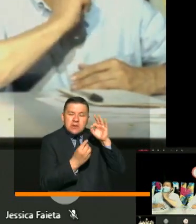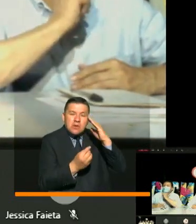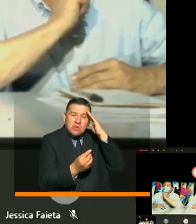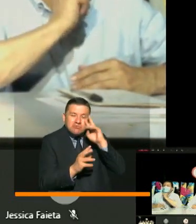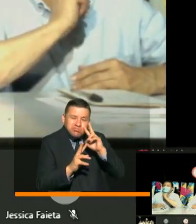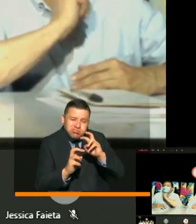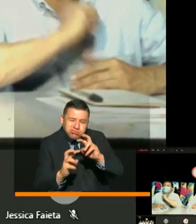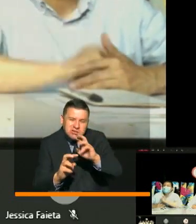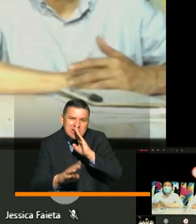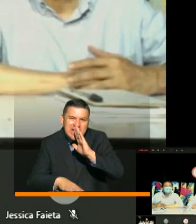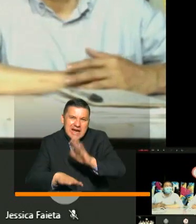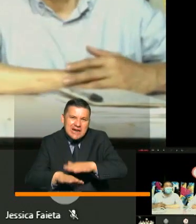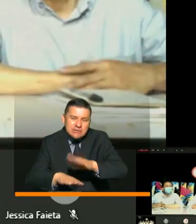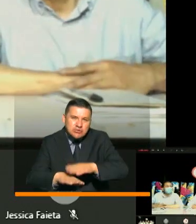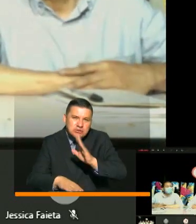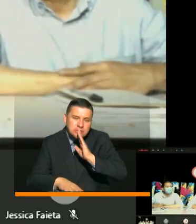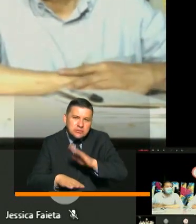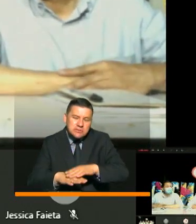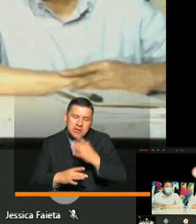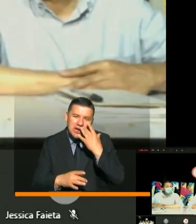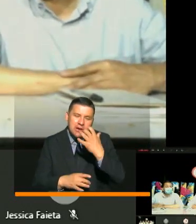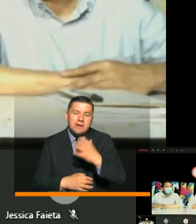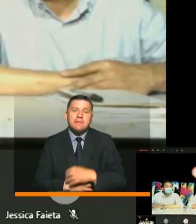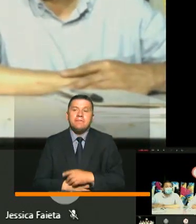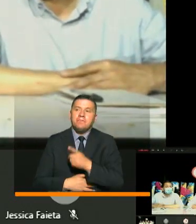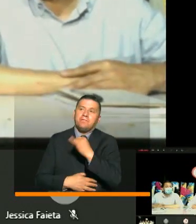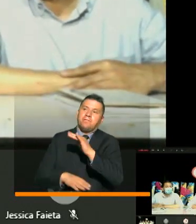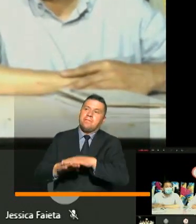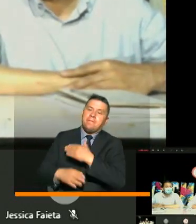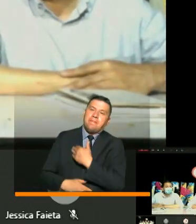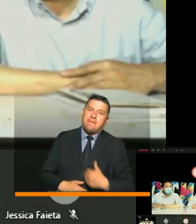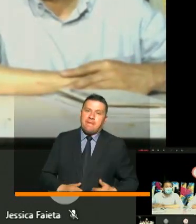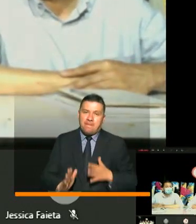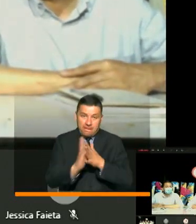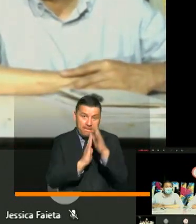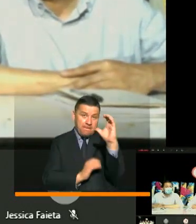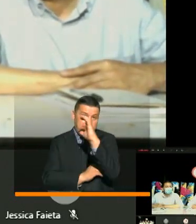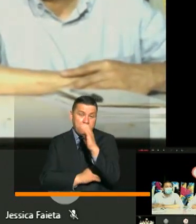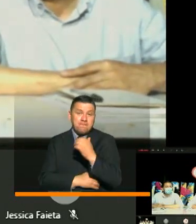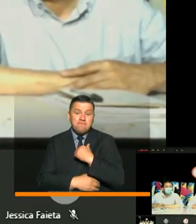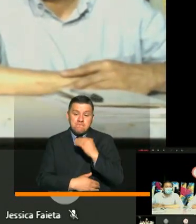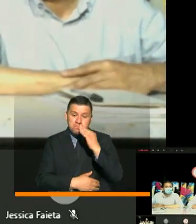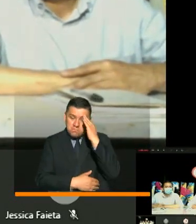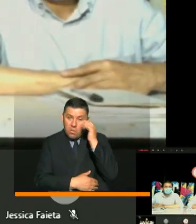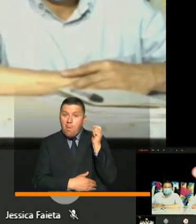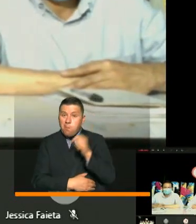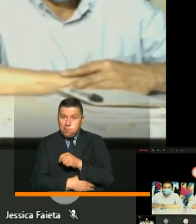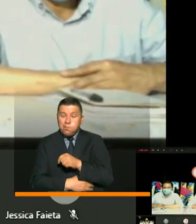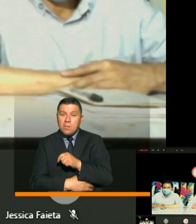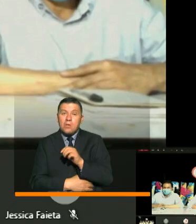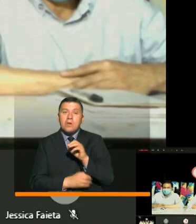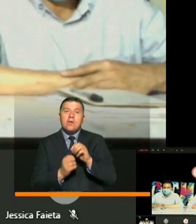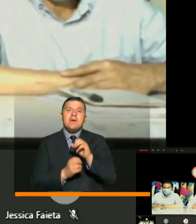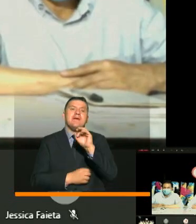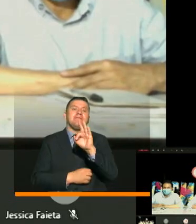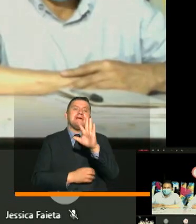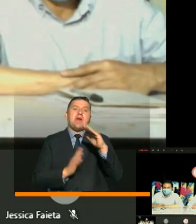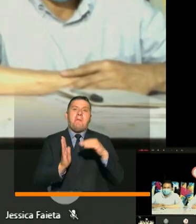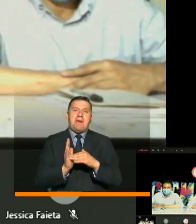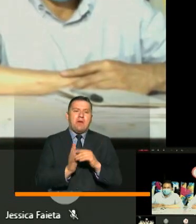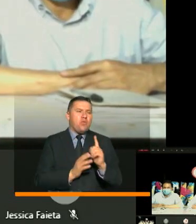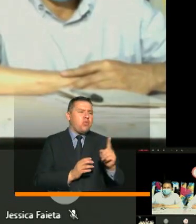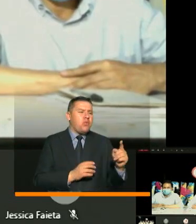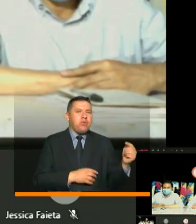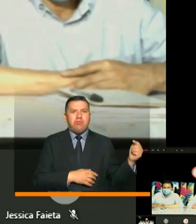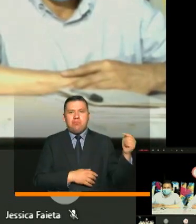dar con el responsable de este demencial acto. Finalmente, quiero informarle a los colombianos que nuestra policía ha dispuesto 35.000 hombres para